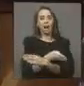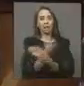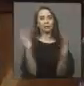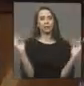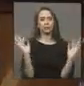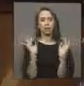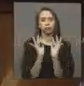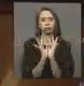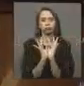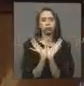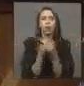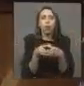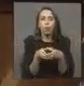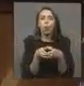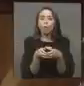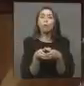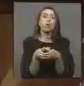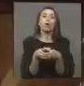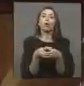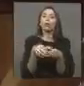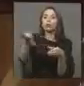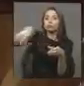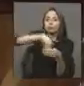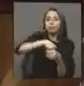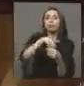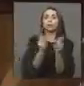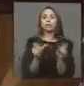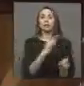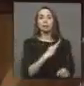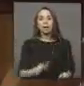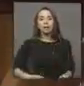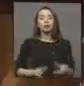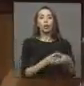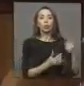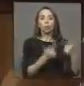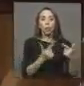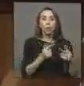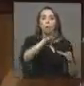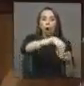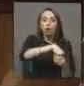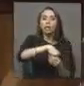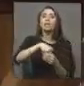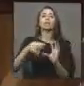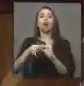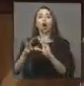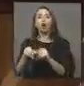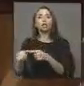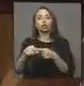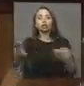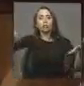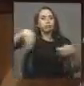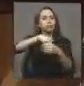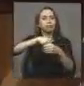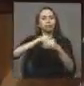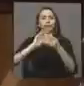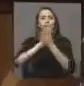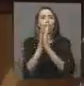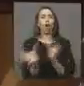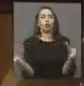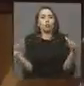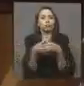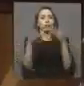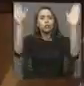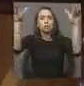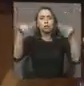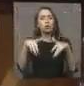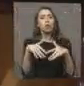se agrupó a los parlamentarios, a los partidos políticos, las organizaciones sociales, etcétera, lograron